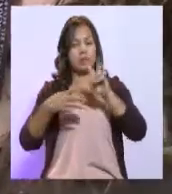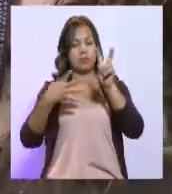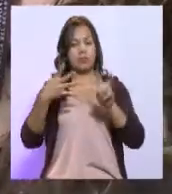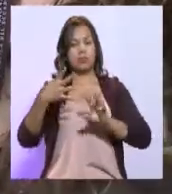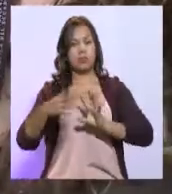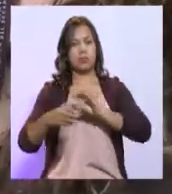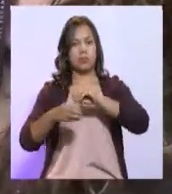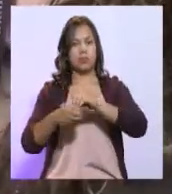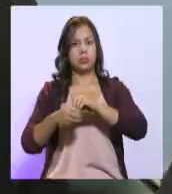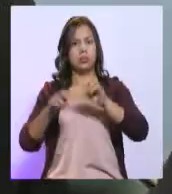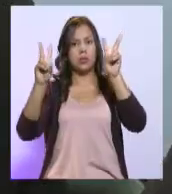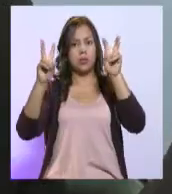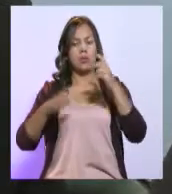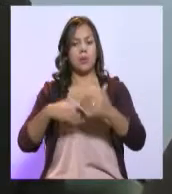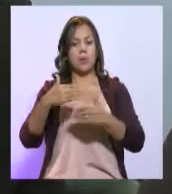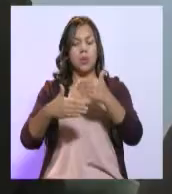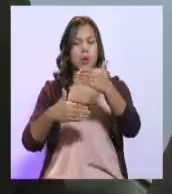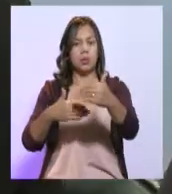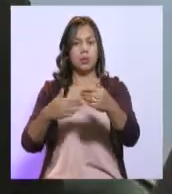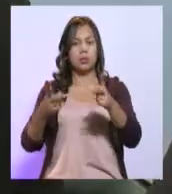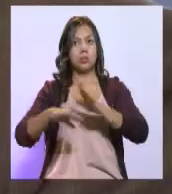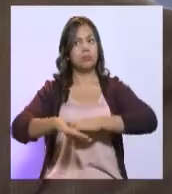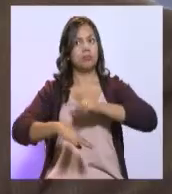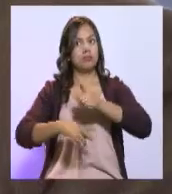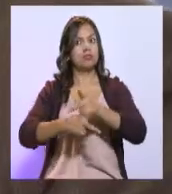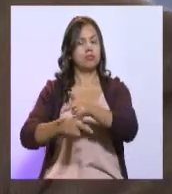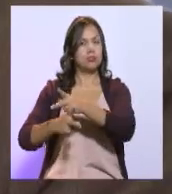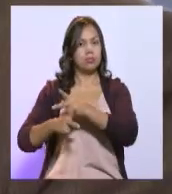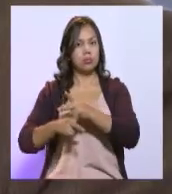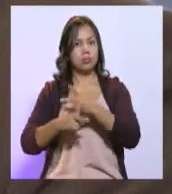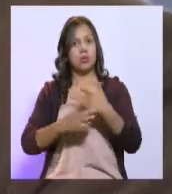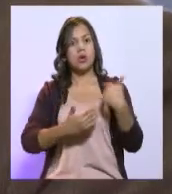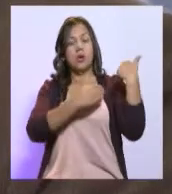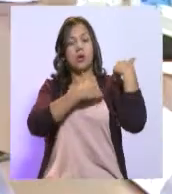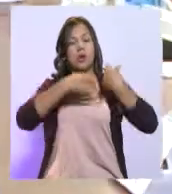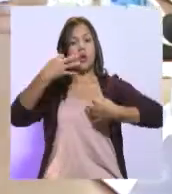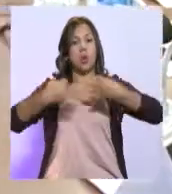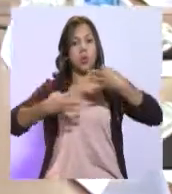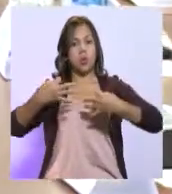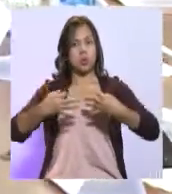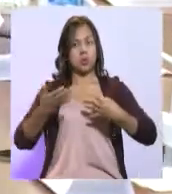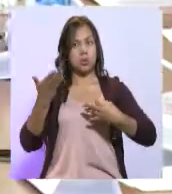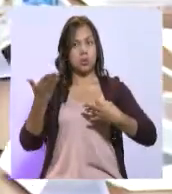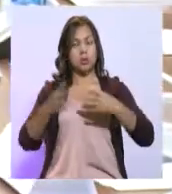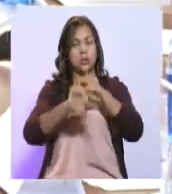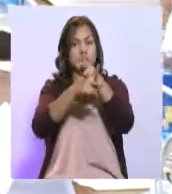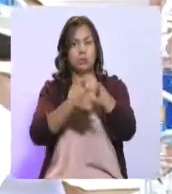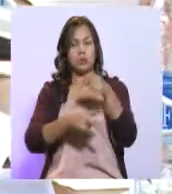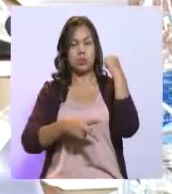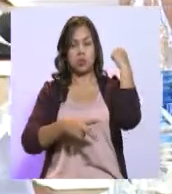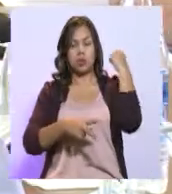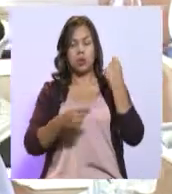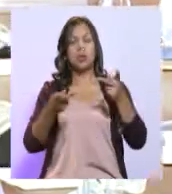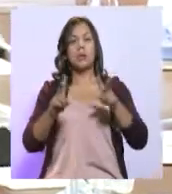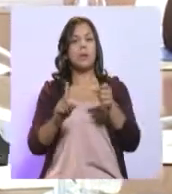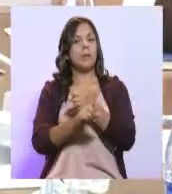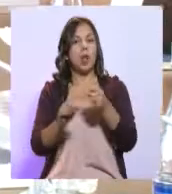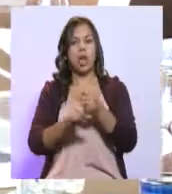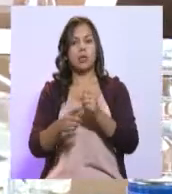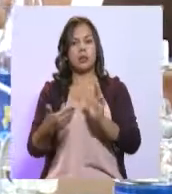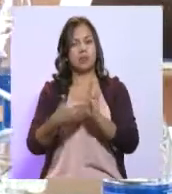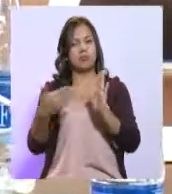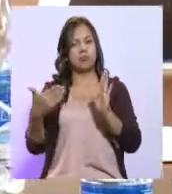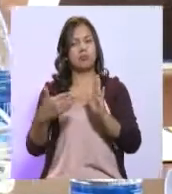el principio de progresividad, prevención, corresponsabilidad, justicia, garantía de derechos y erradicación de la violencia a menores de